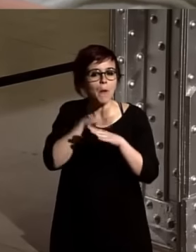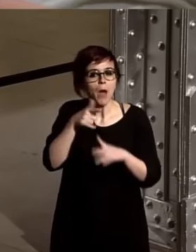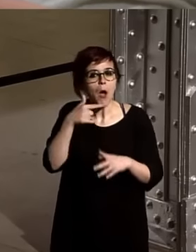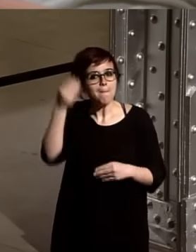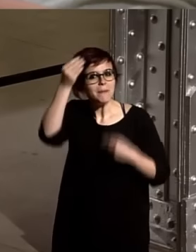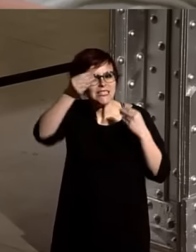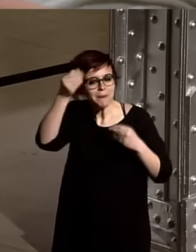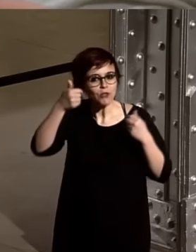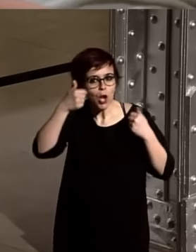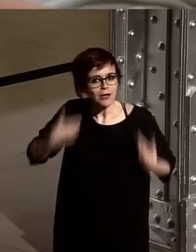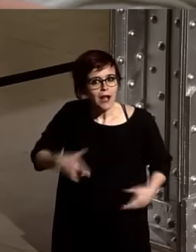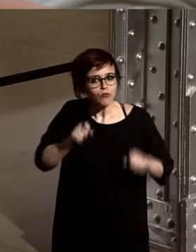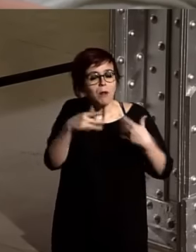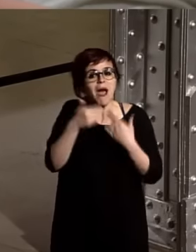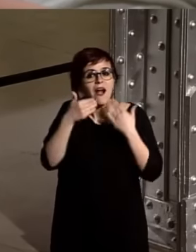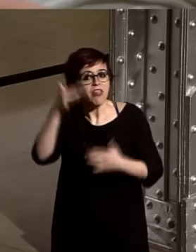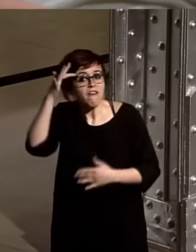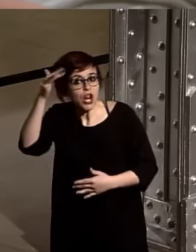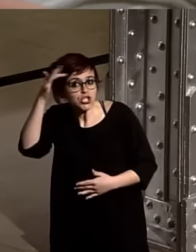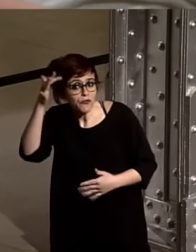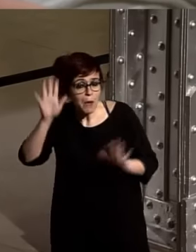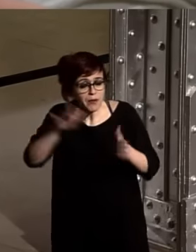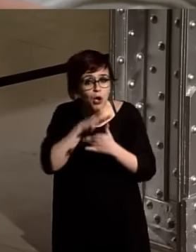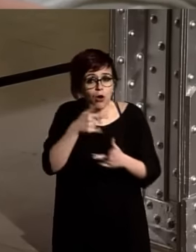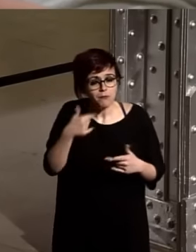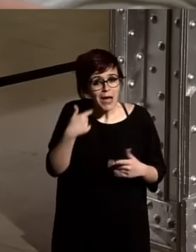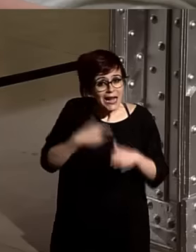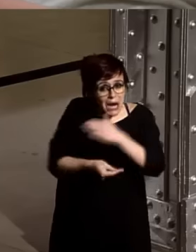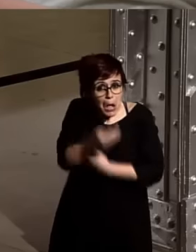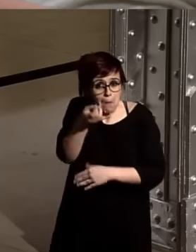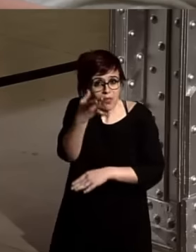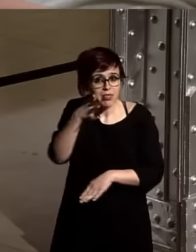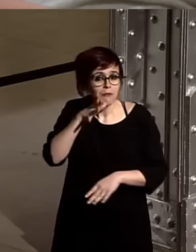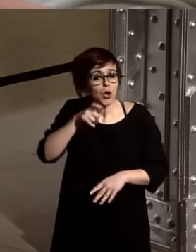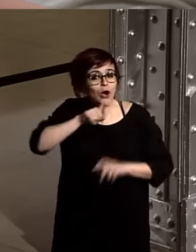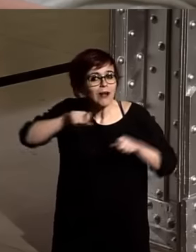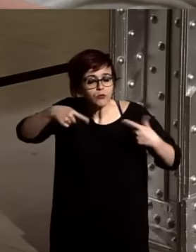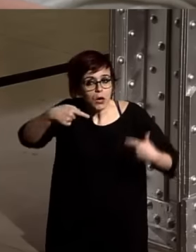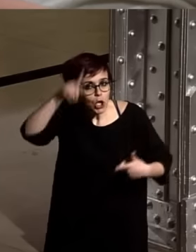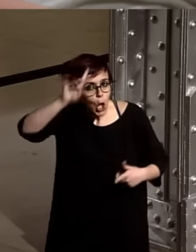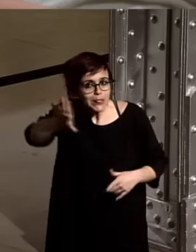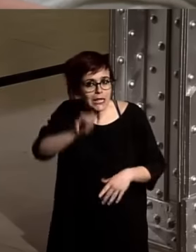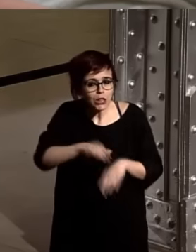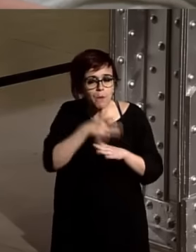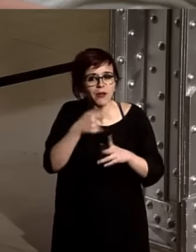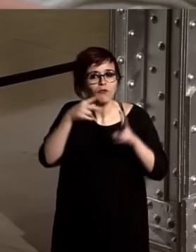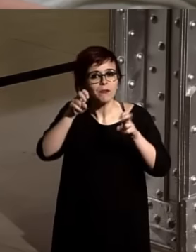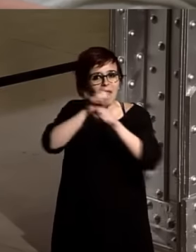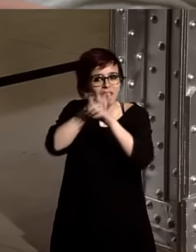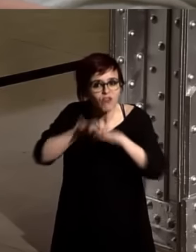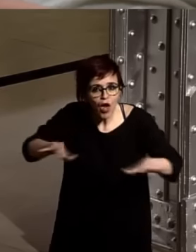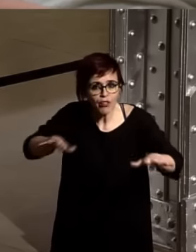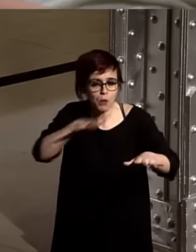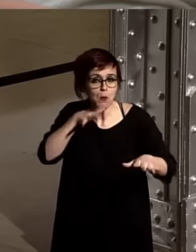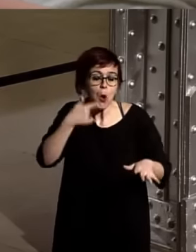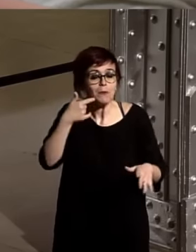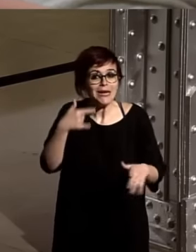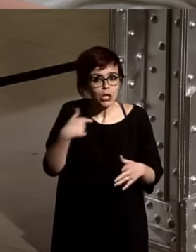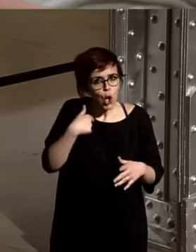entiendo De dónde venimos nosotros y cuando se habla de ciencia lo máximo que puedo entender son libros tipo divulgación porque lo